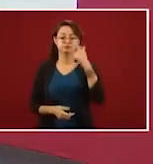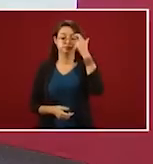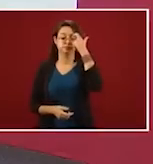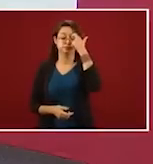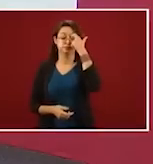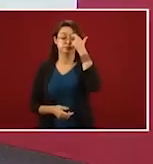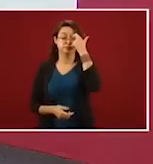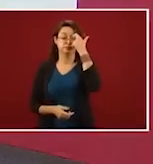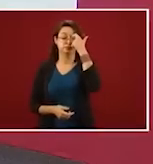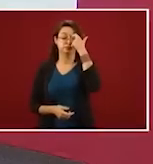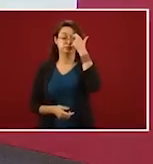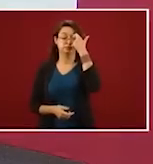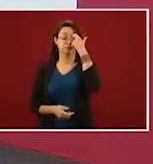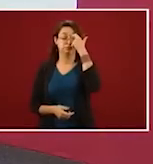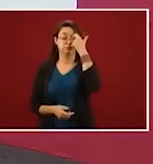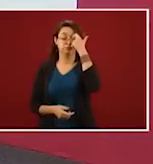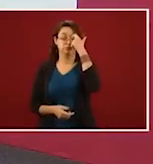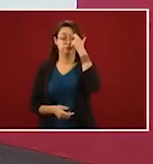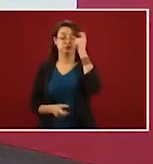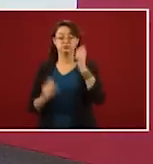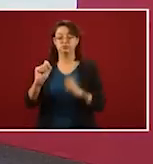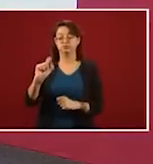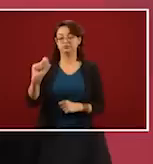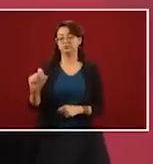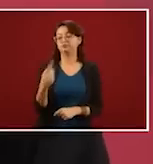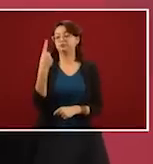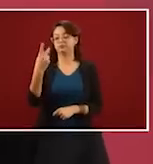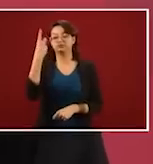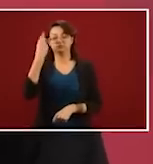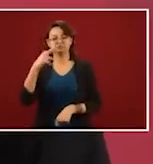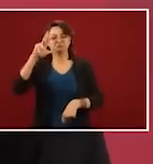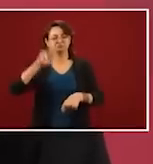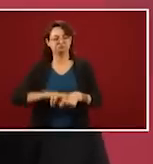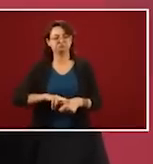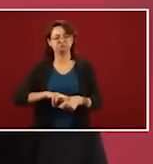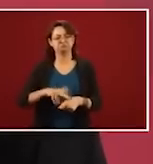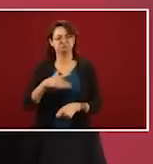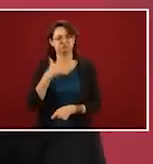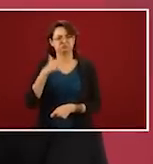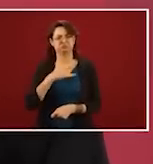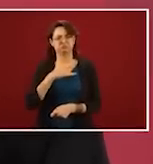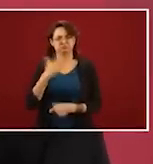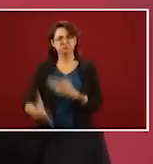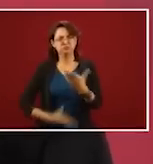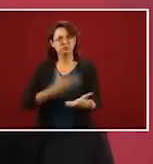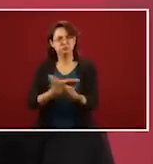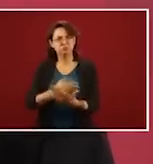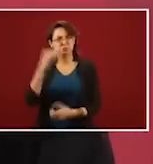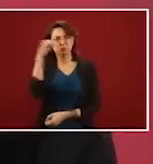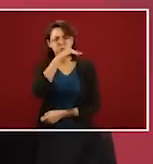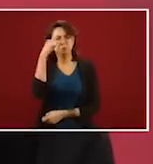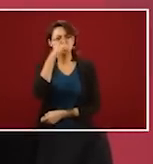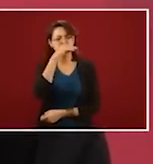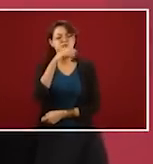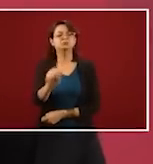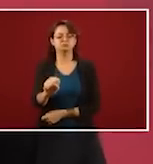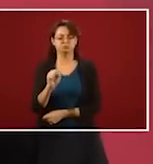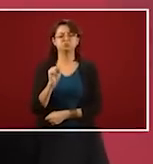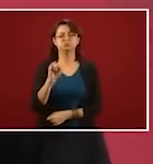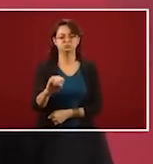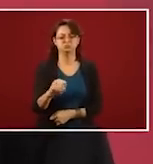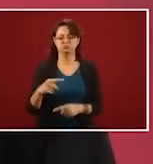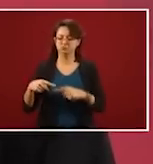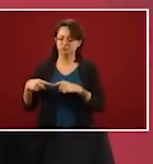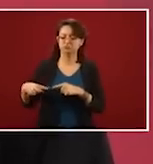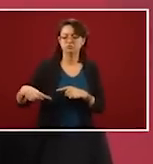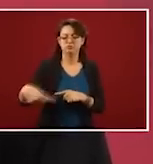21 de ellos han aceptado y se han adherido a la propuesta de gratuidad hacia el 1 de